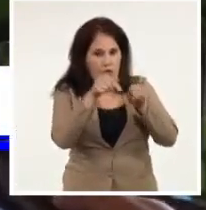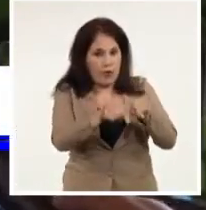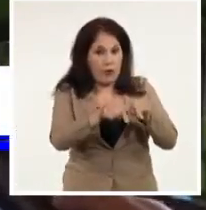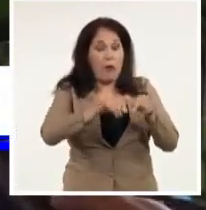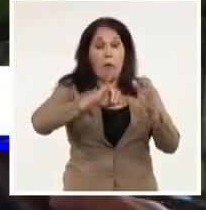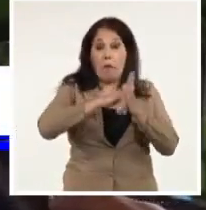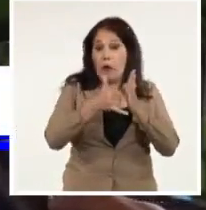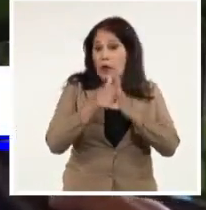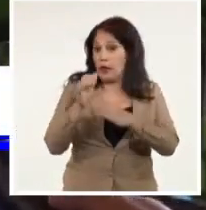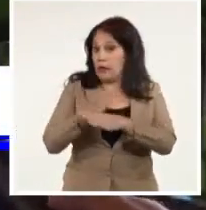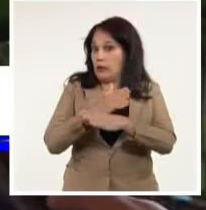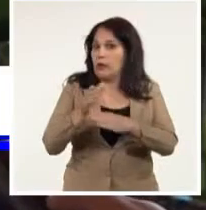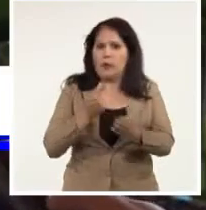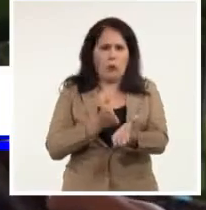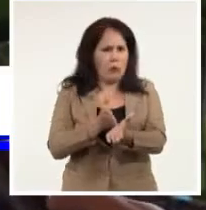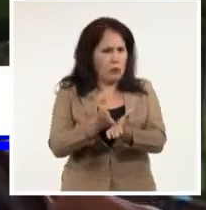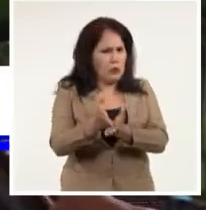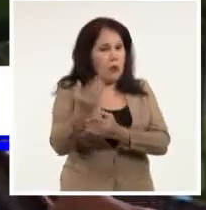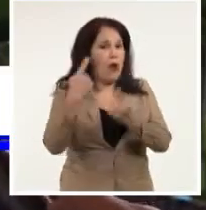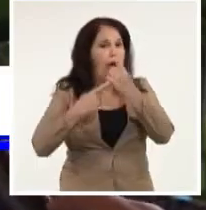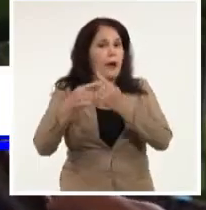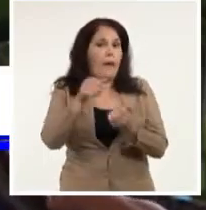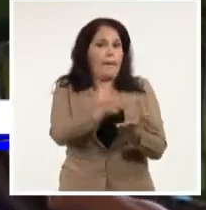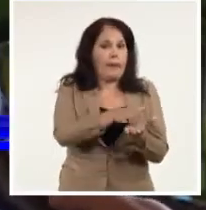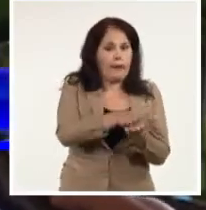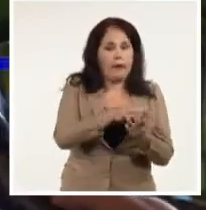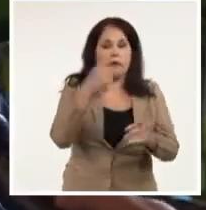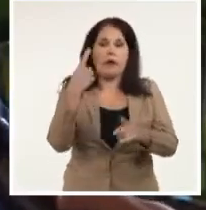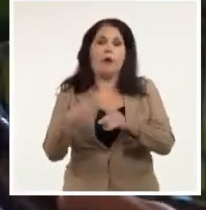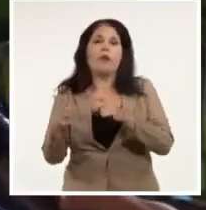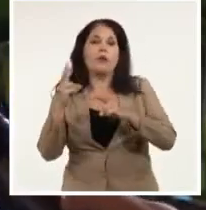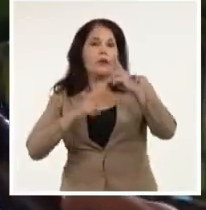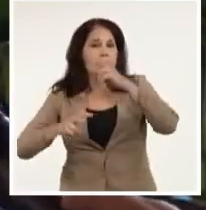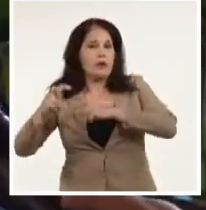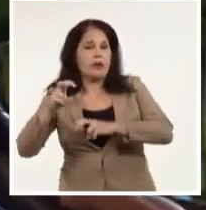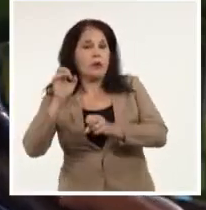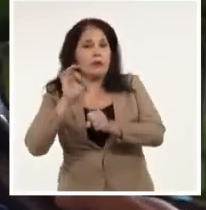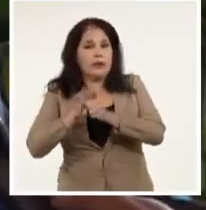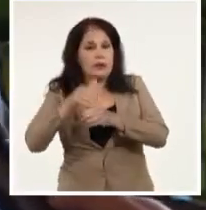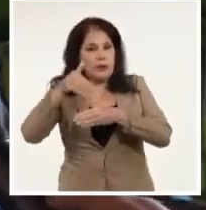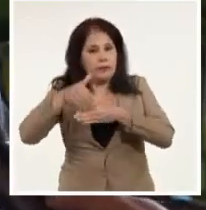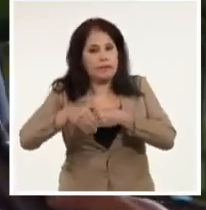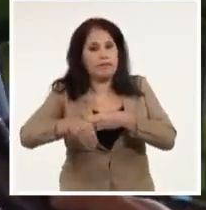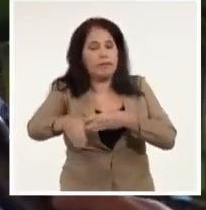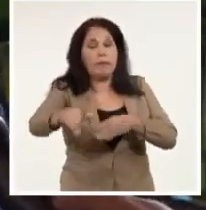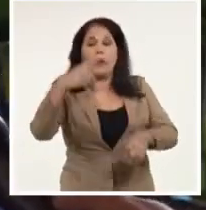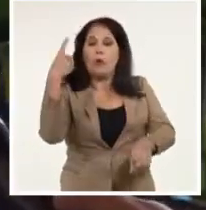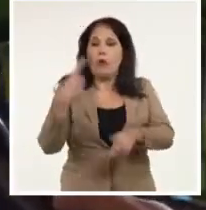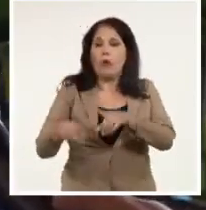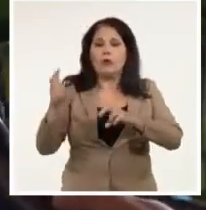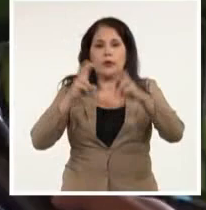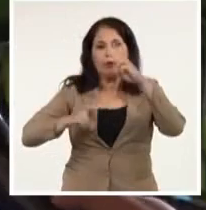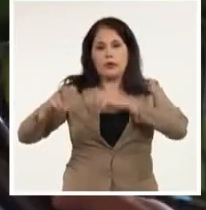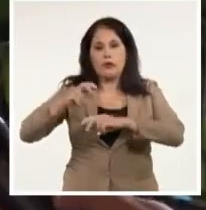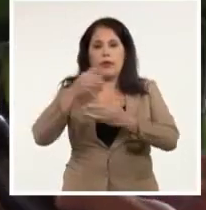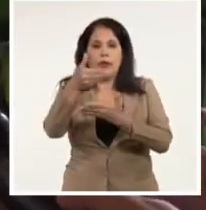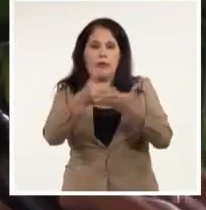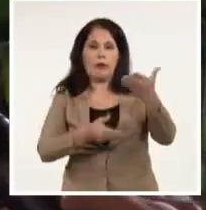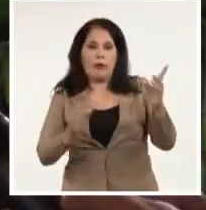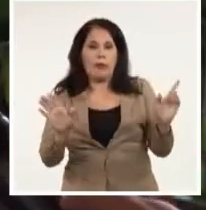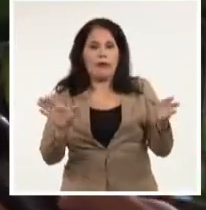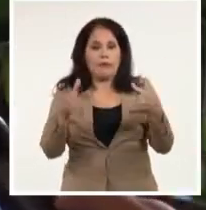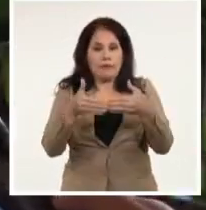en el 22 siguieron. Algunos estaban cerrándose, otros estaban empezando, otros estaban en informe final, otros